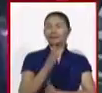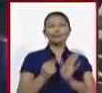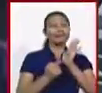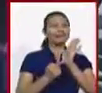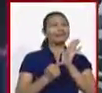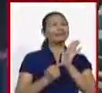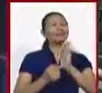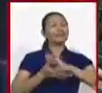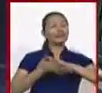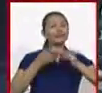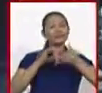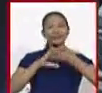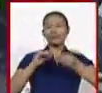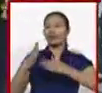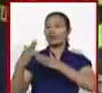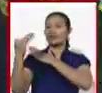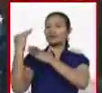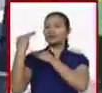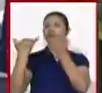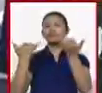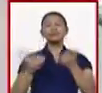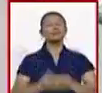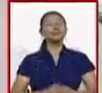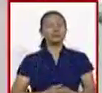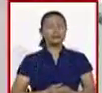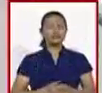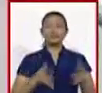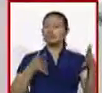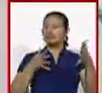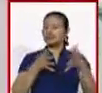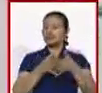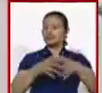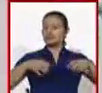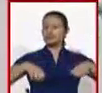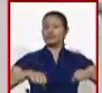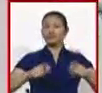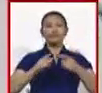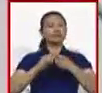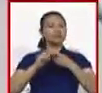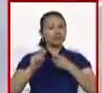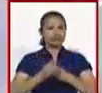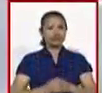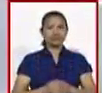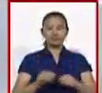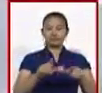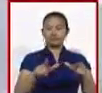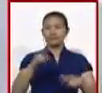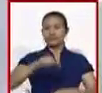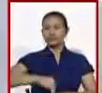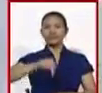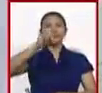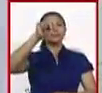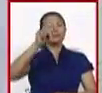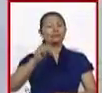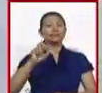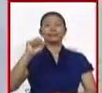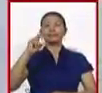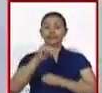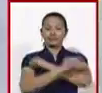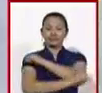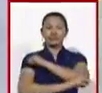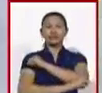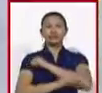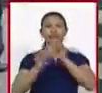sobre estas imágenes, tenemos que contarles que Santa Cruz hoy amaneció bloqueada por los mototaxistas. La zona de Satélite Norte, la doble vía